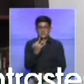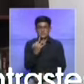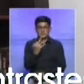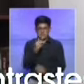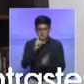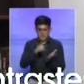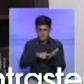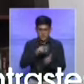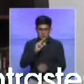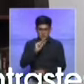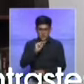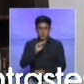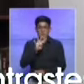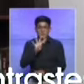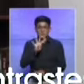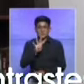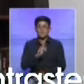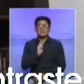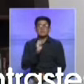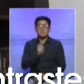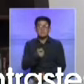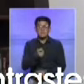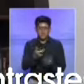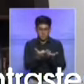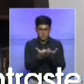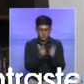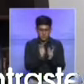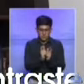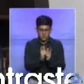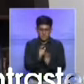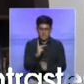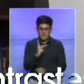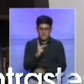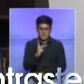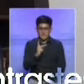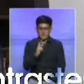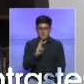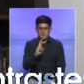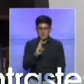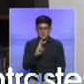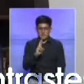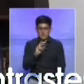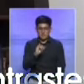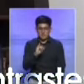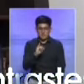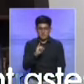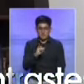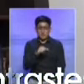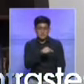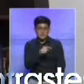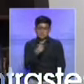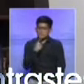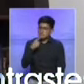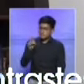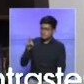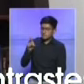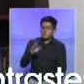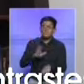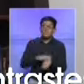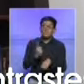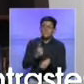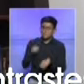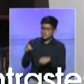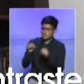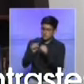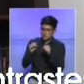año, promovidos por el Partido Revolucionario Institucional y Un Ciudadano, en contra de la sentencia emitida por la Sala